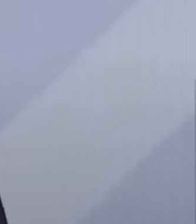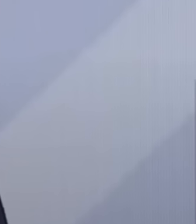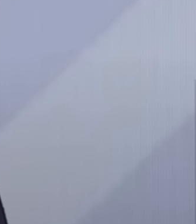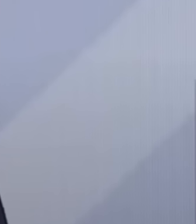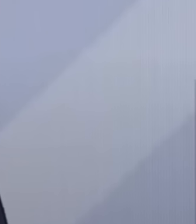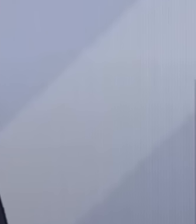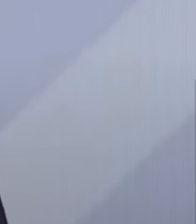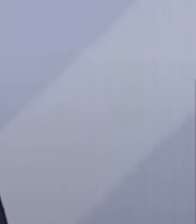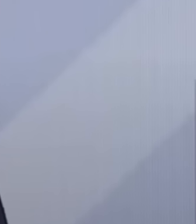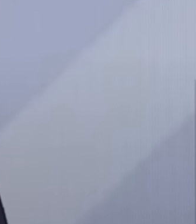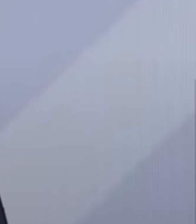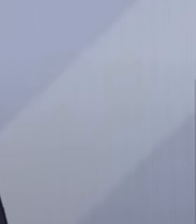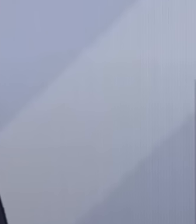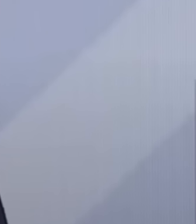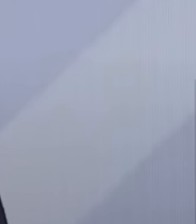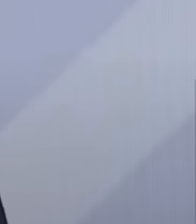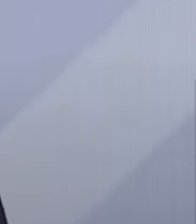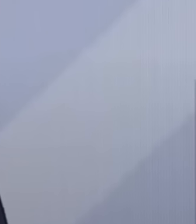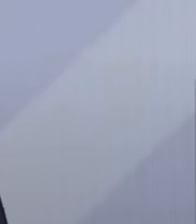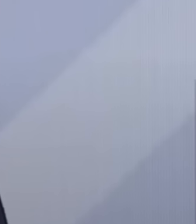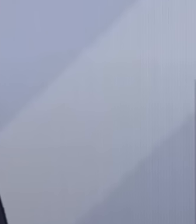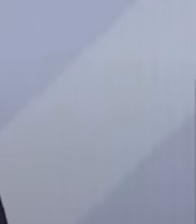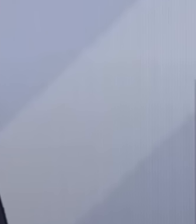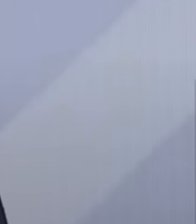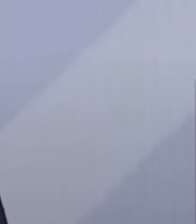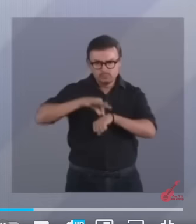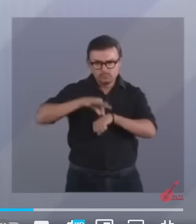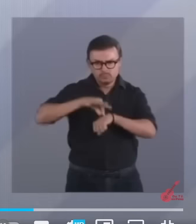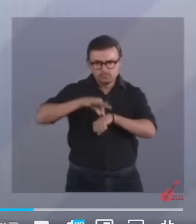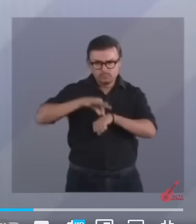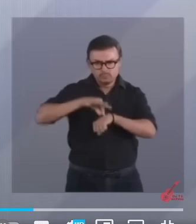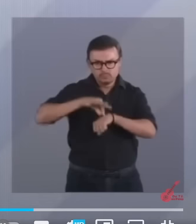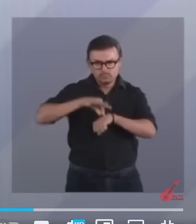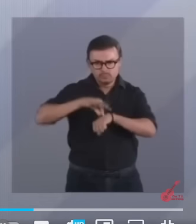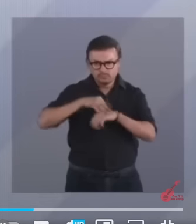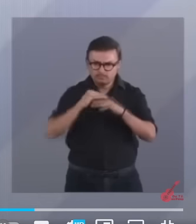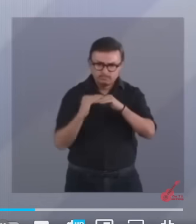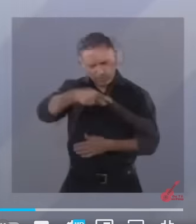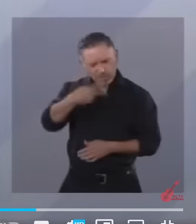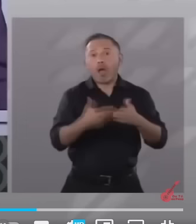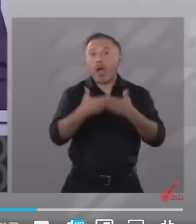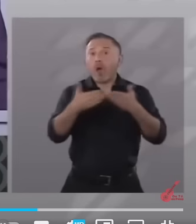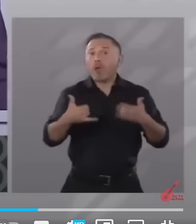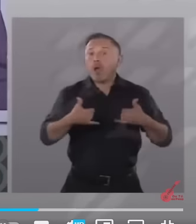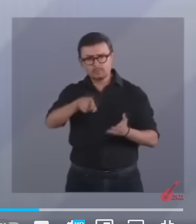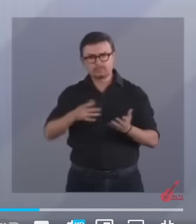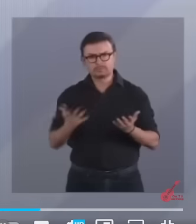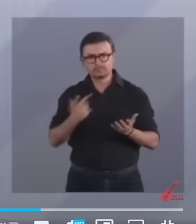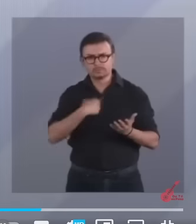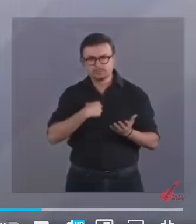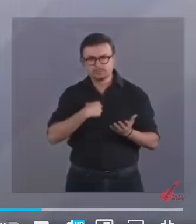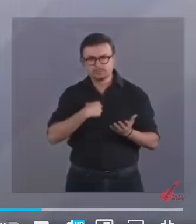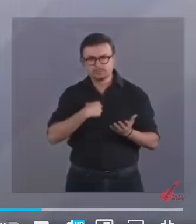de Prime para que se lo dones a tu tetona favorita. Nunca te hará caso. Verga. Y darles mucha marihuana que les permita tener